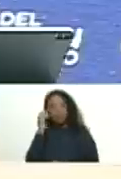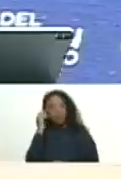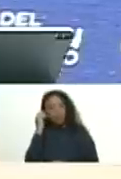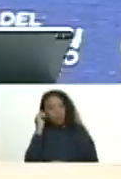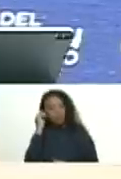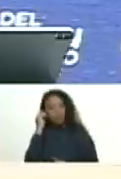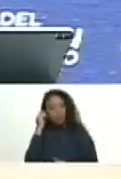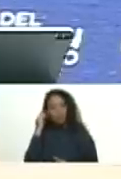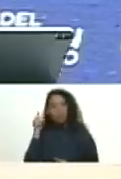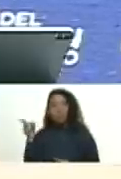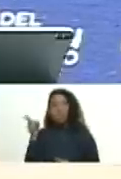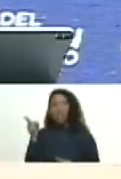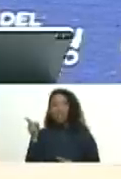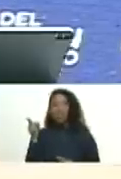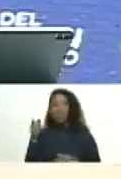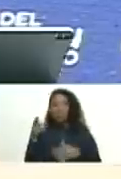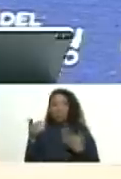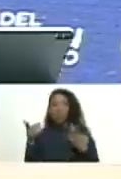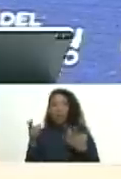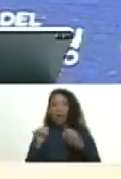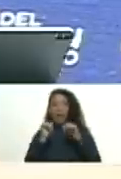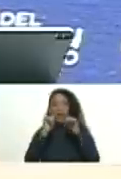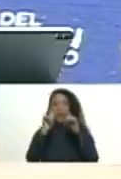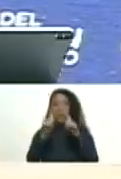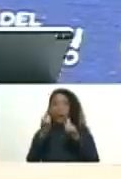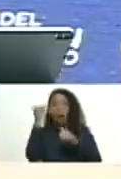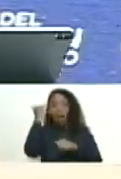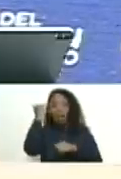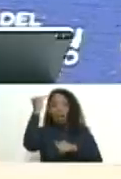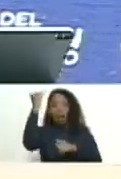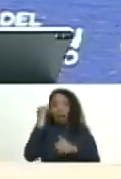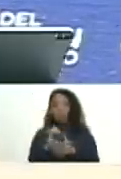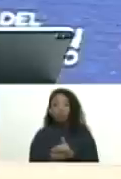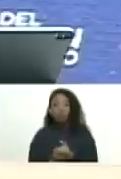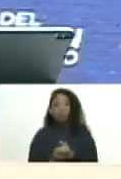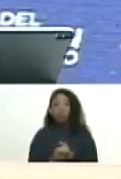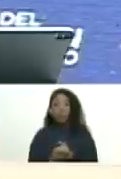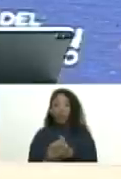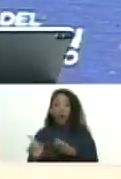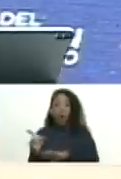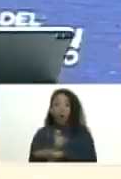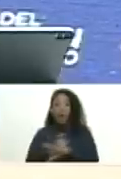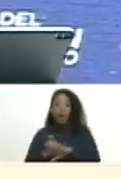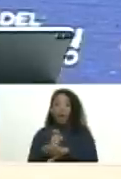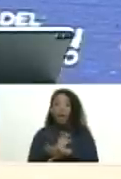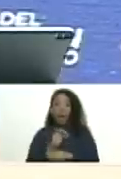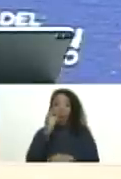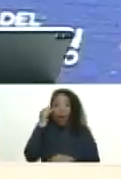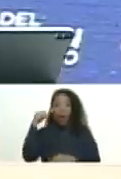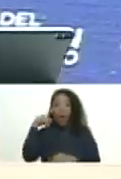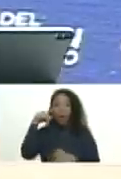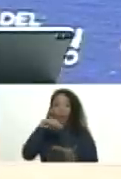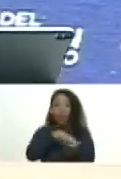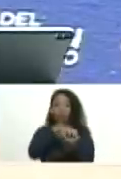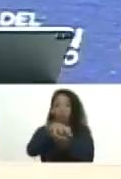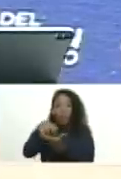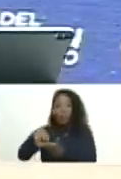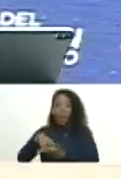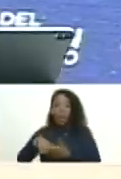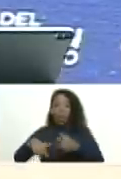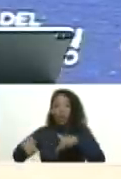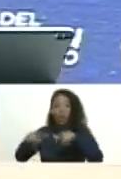Y forma parte de la iniciativa creativa que los gobernantes a nivel regional, a nivel